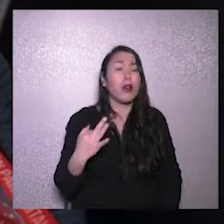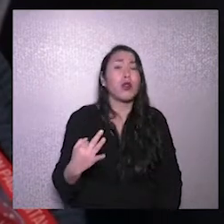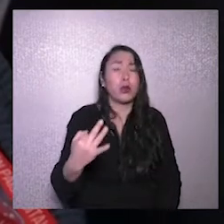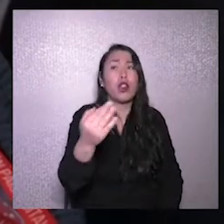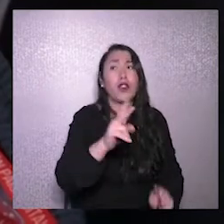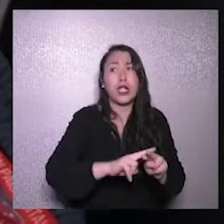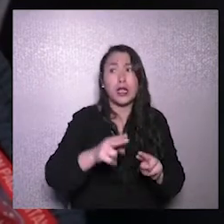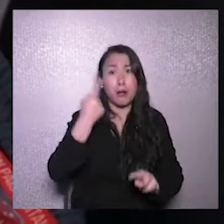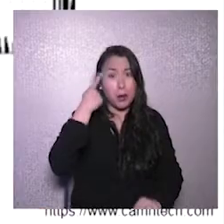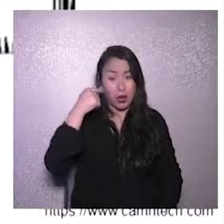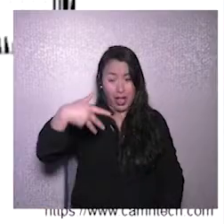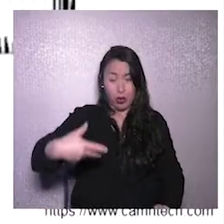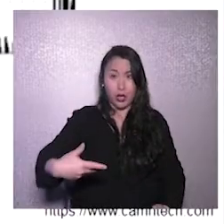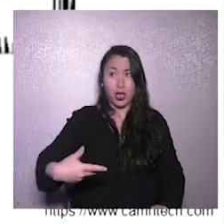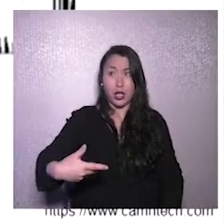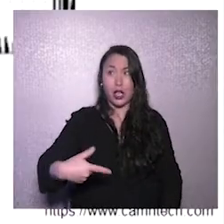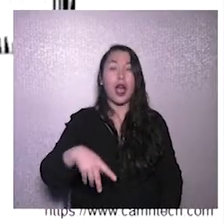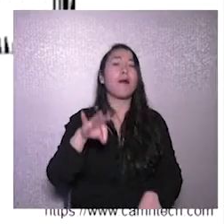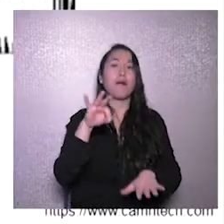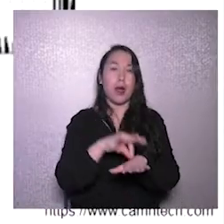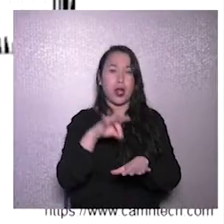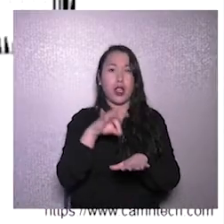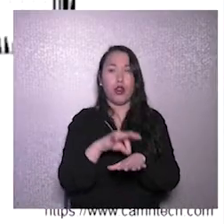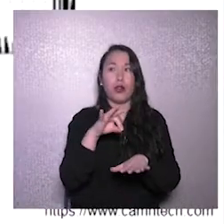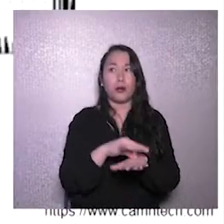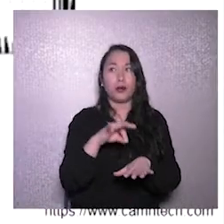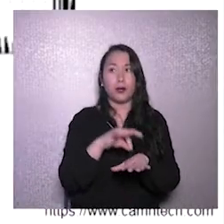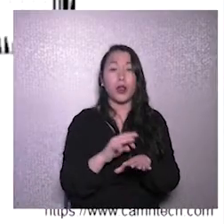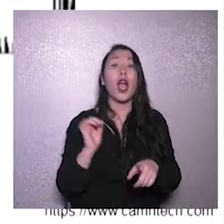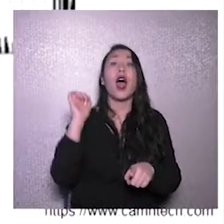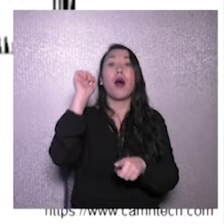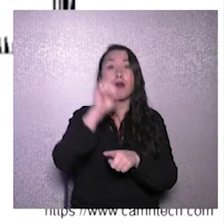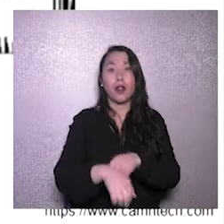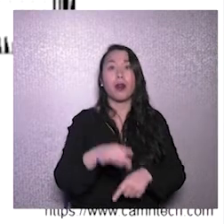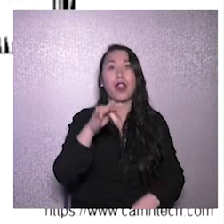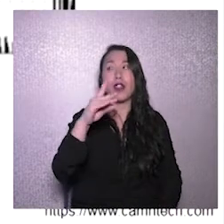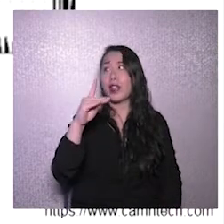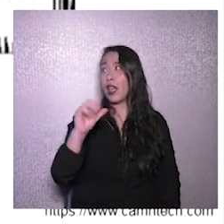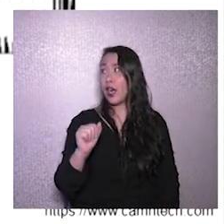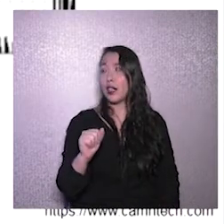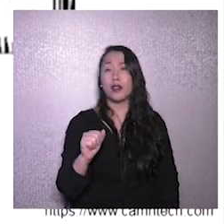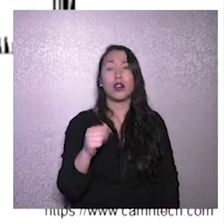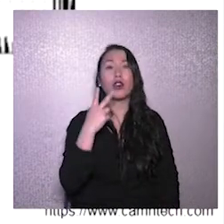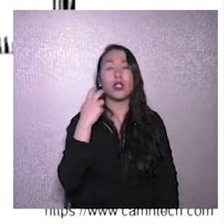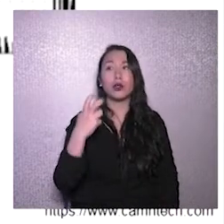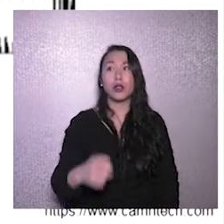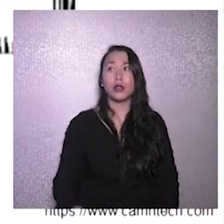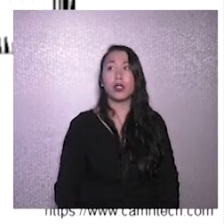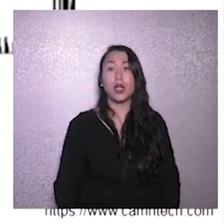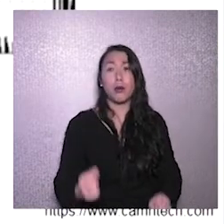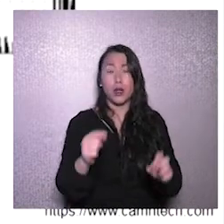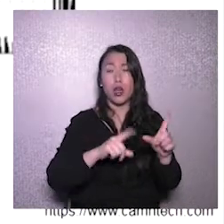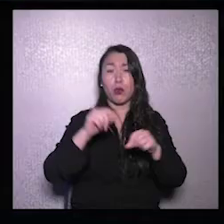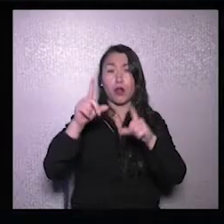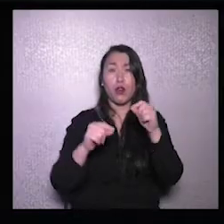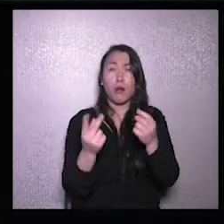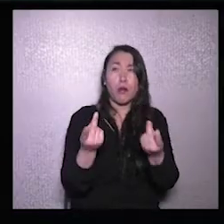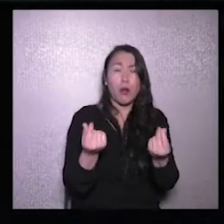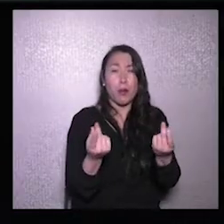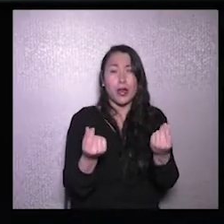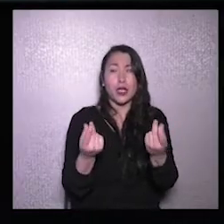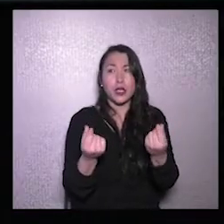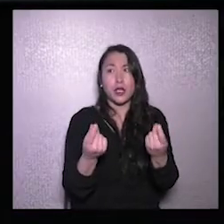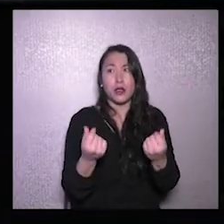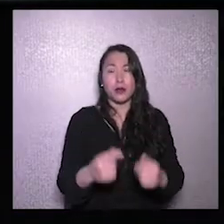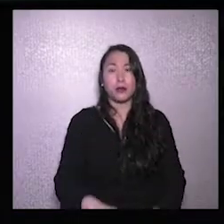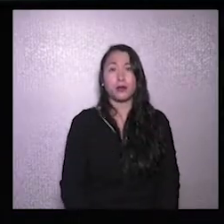Pero este es un device médico aprobado por la FDA para monitoreo del sueño y puede generar un gráfico bastante parecido,